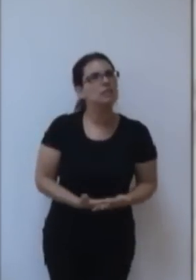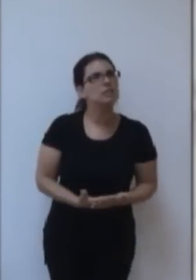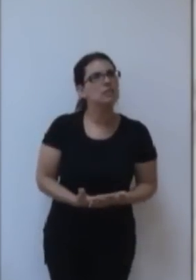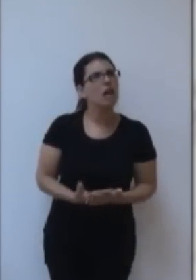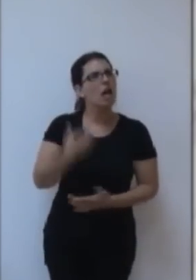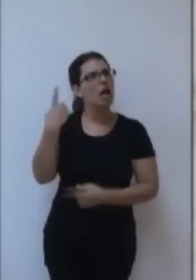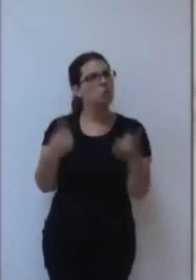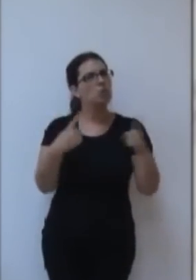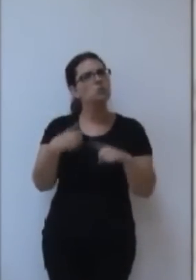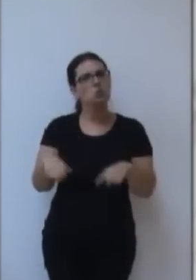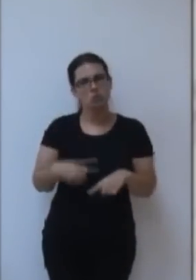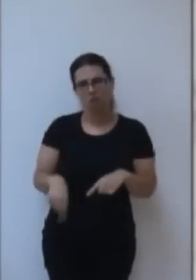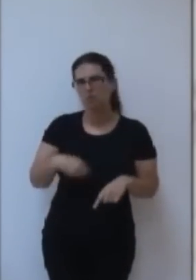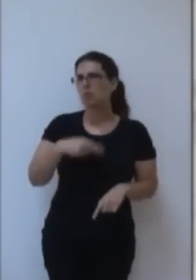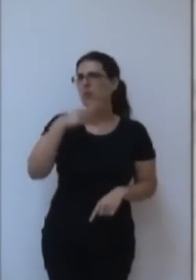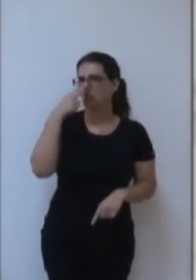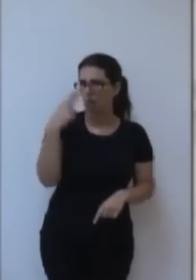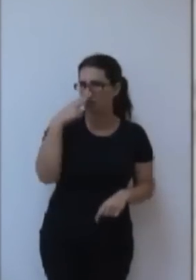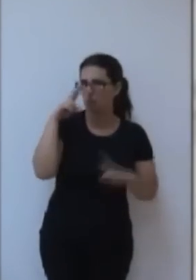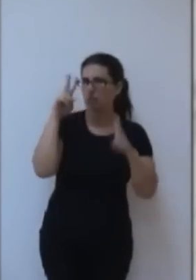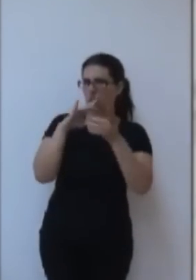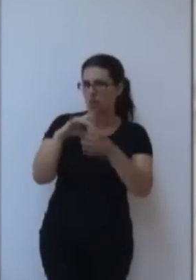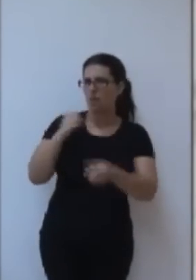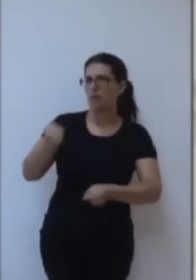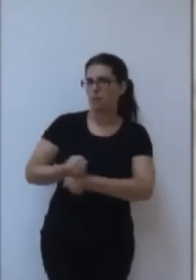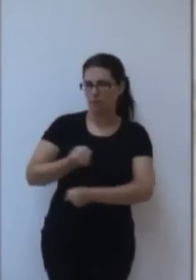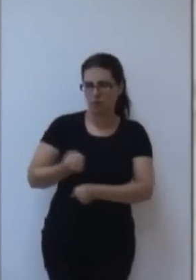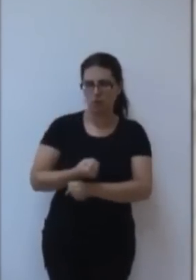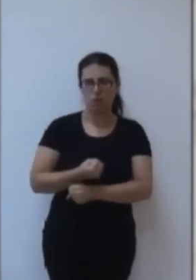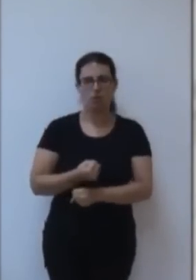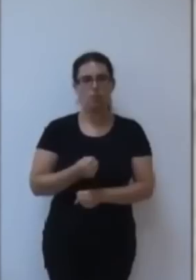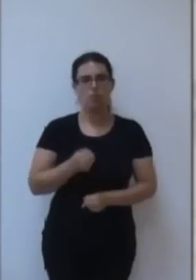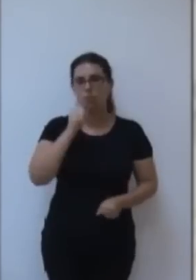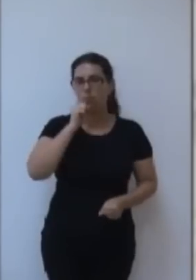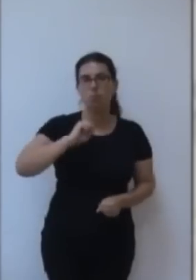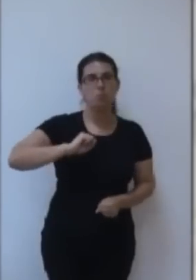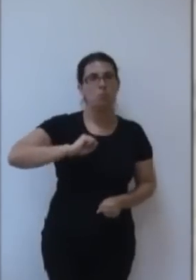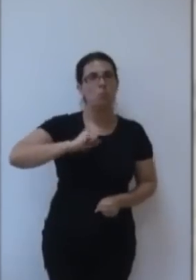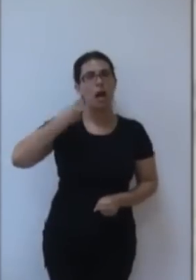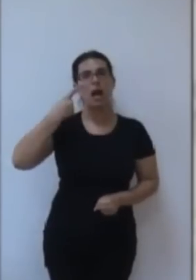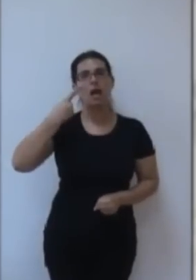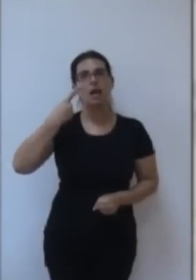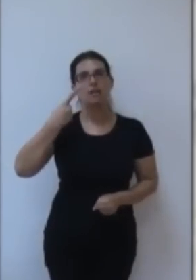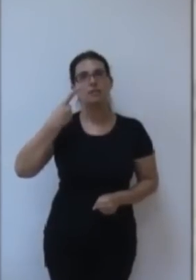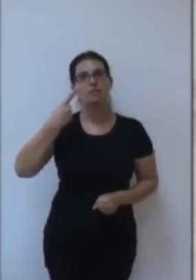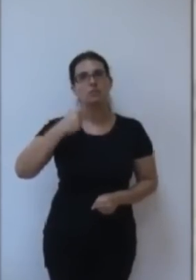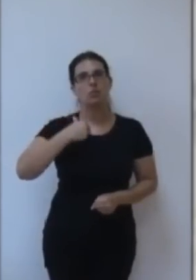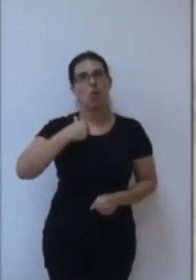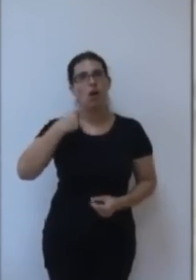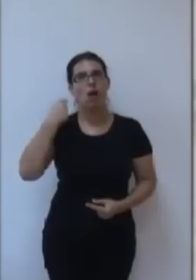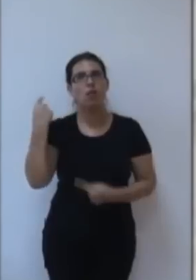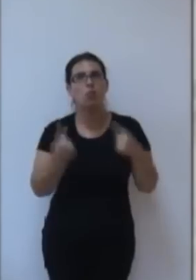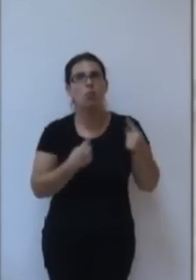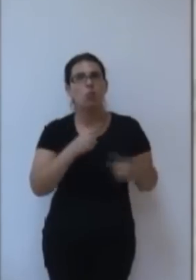muy interesantes, ¿no?, de empleo y sobre todo en algunos veía